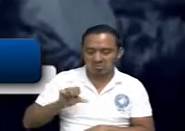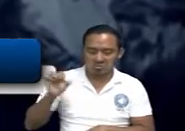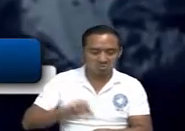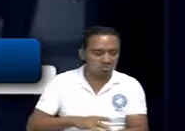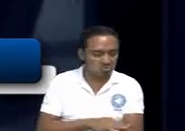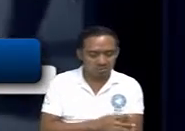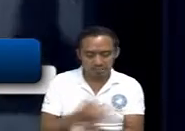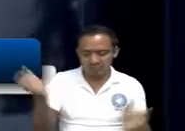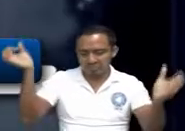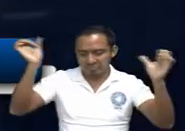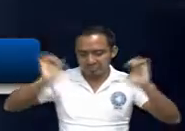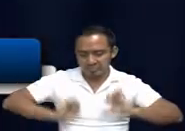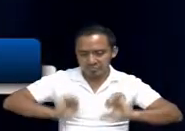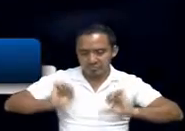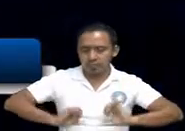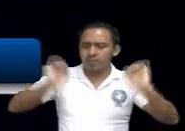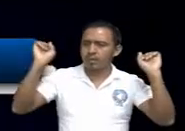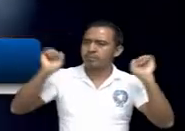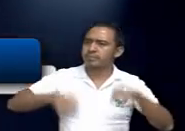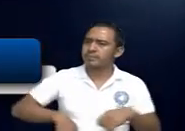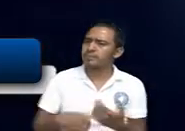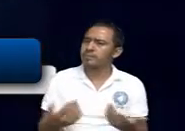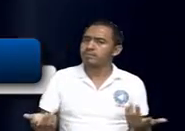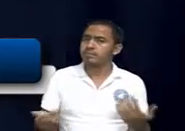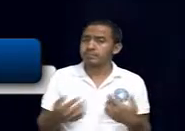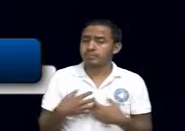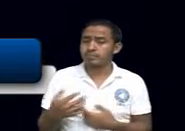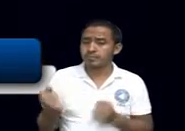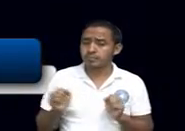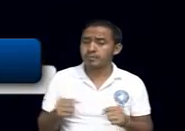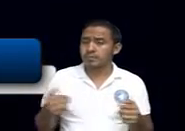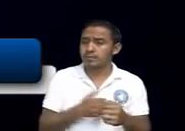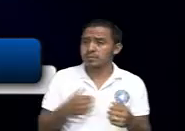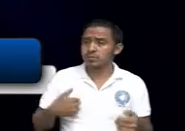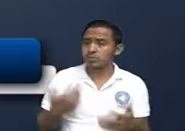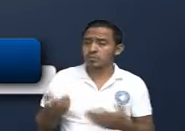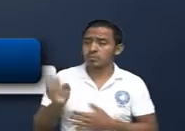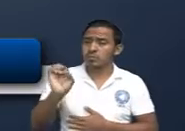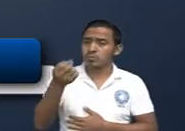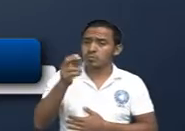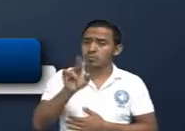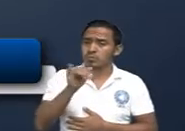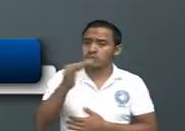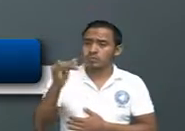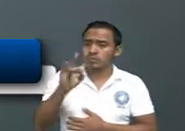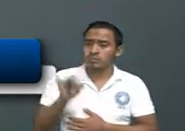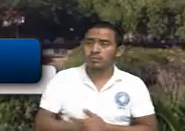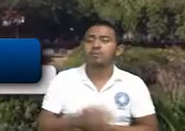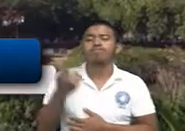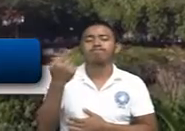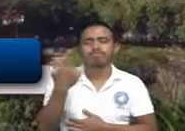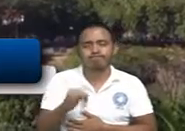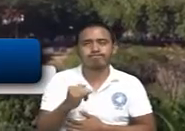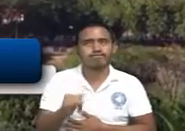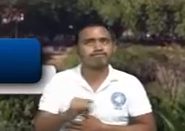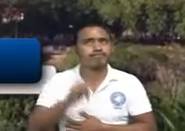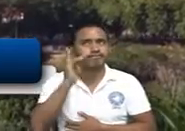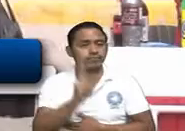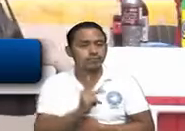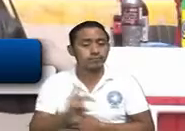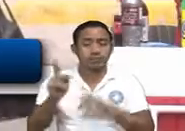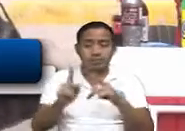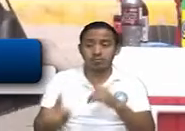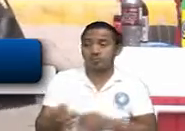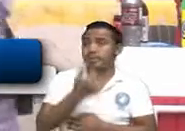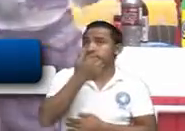se sienta solo, puede obviamente llevar al suicidio. Evidentemente sí, y lo hemos identificado, gente que te lo dice,